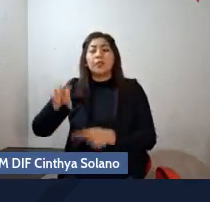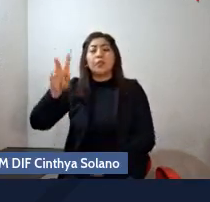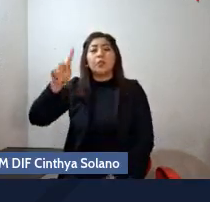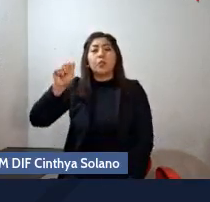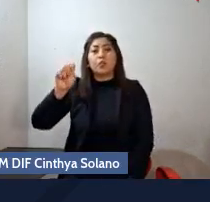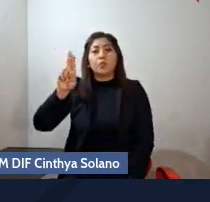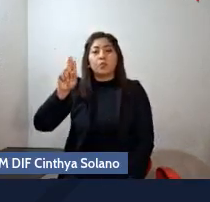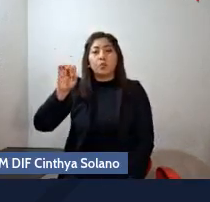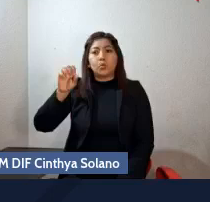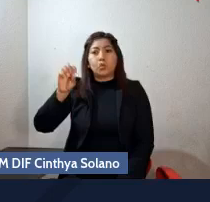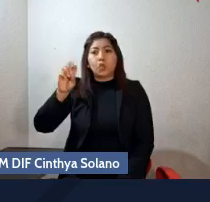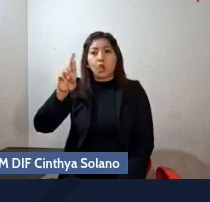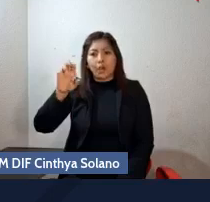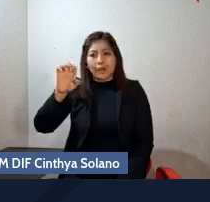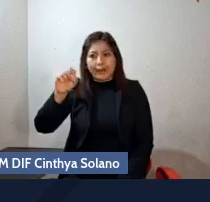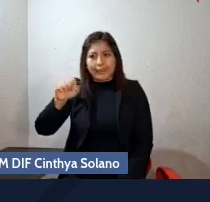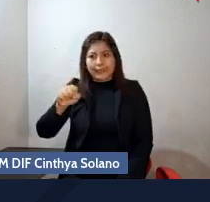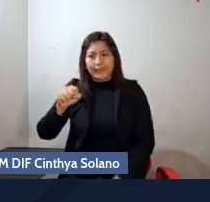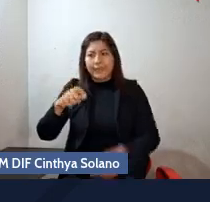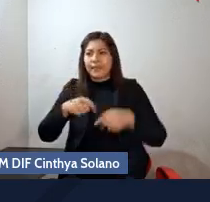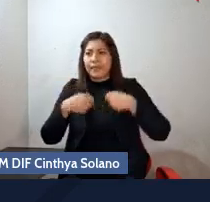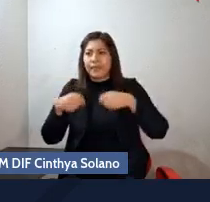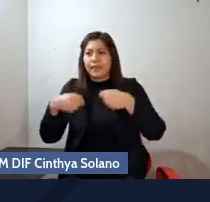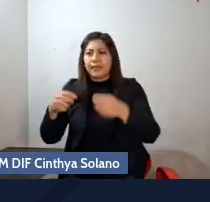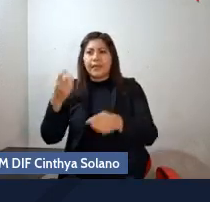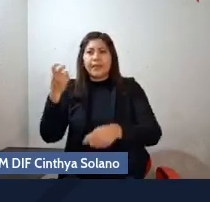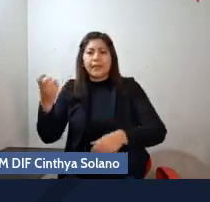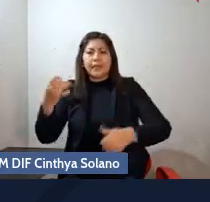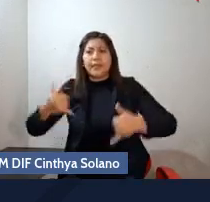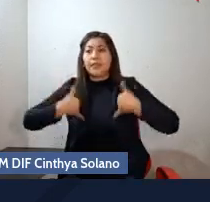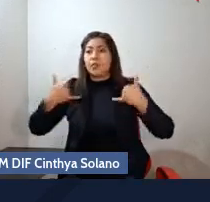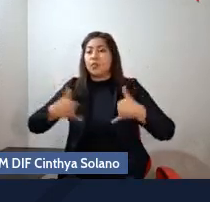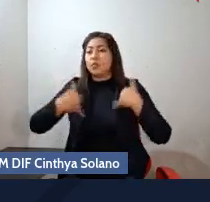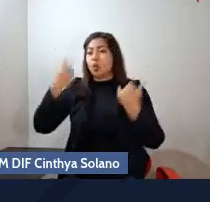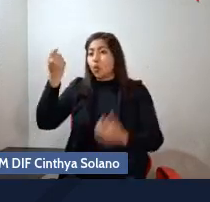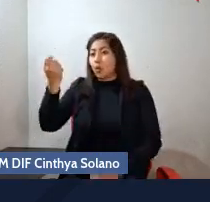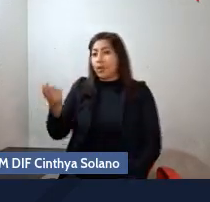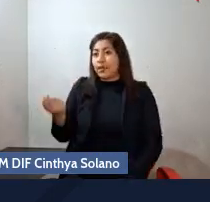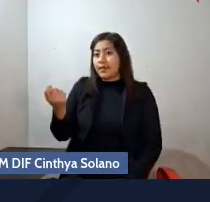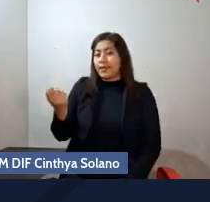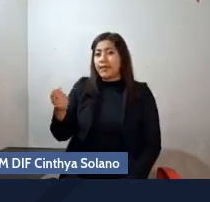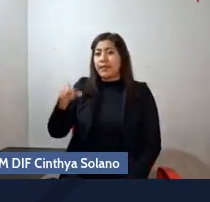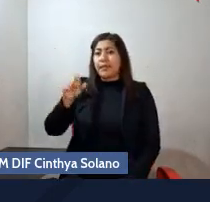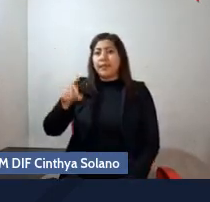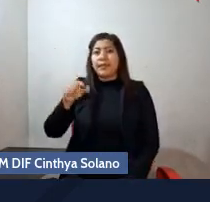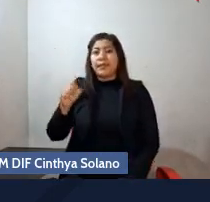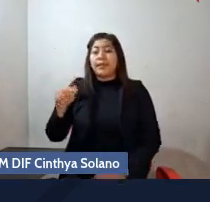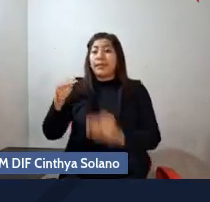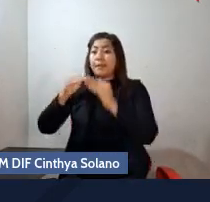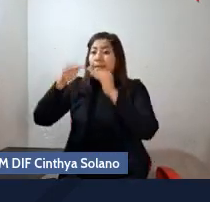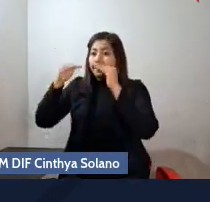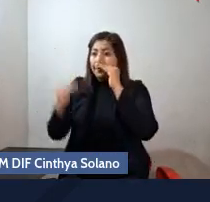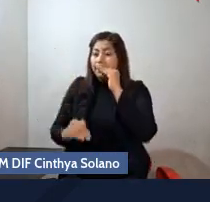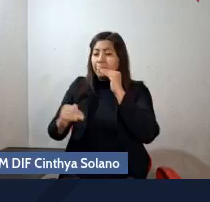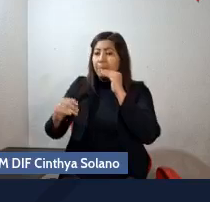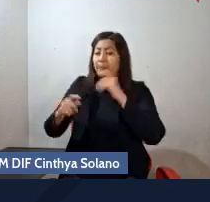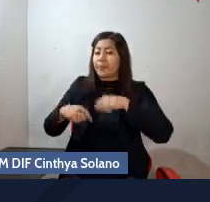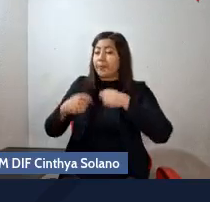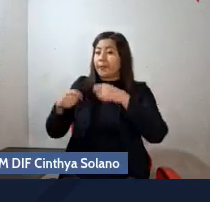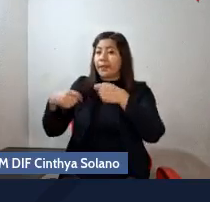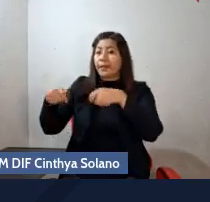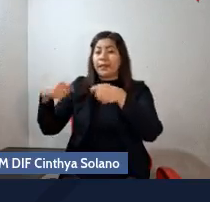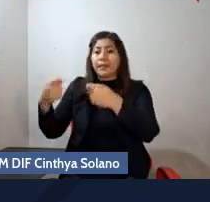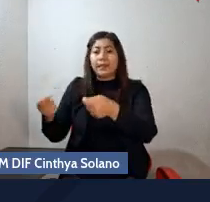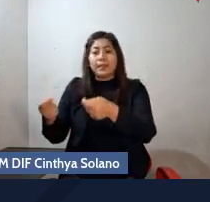si estos menores de edad siguen siendo menores de edad, esa sucesión se tiene que radicar ante un